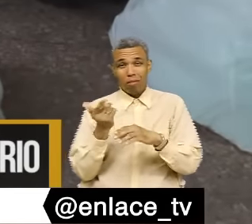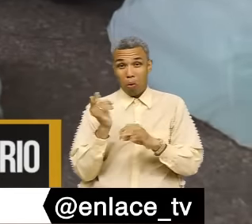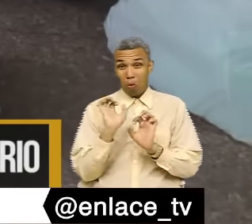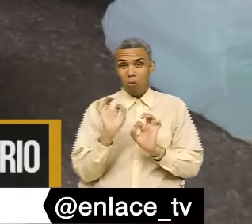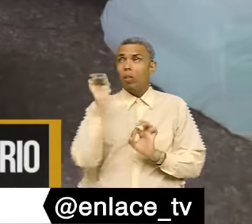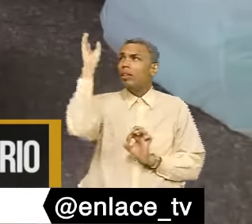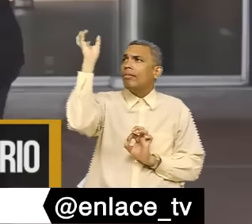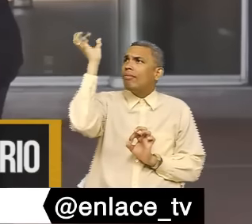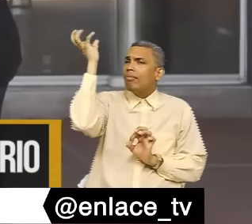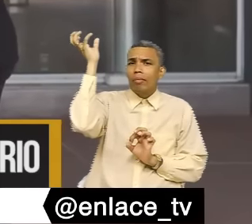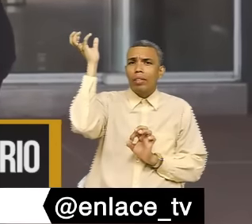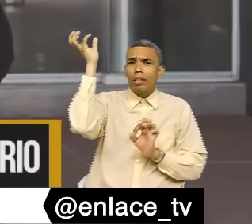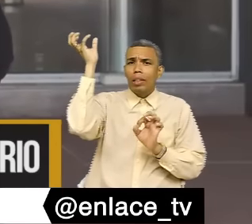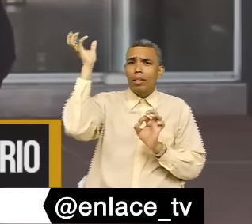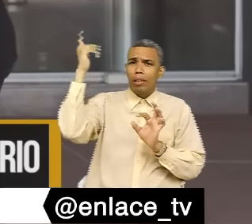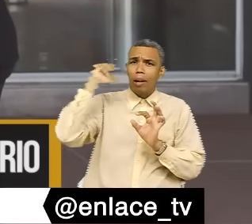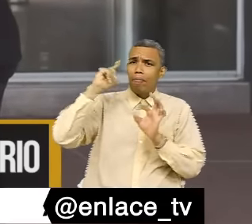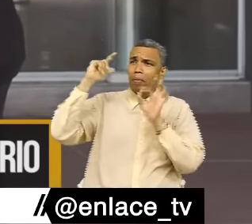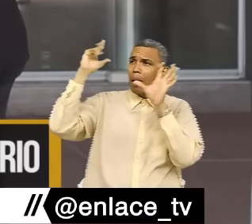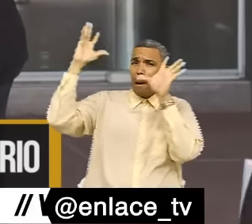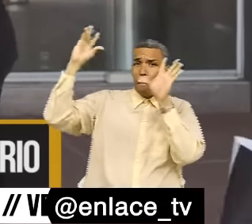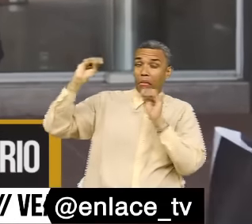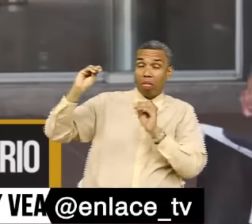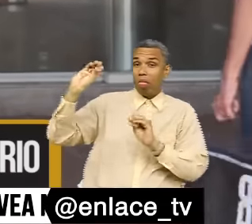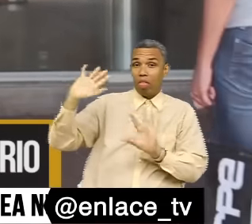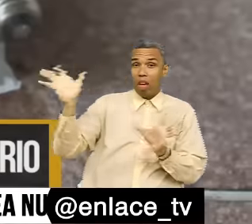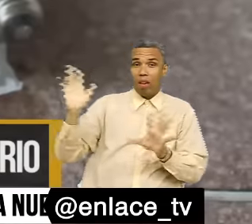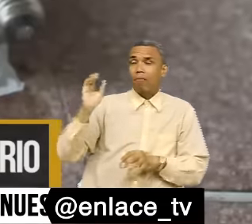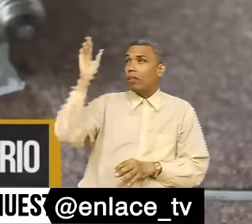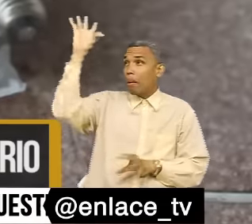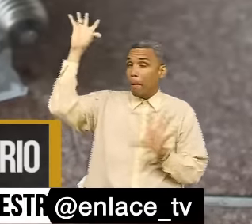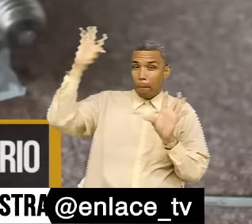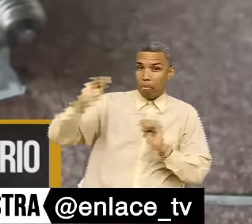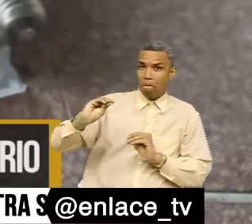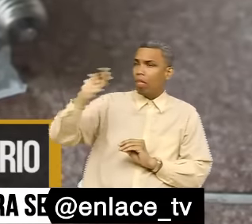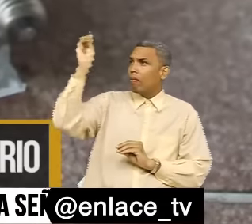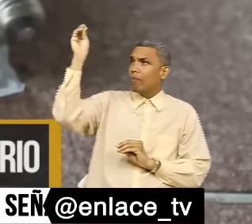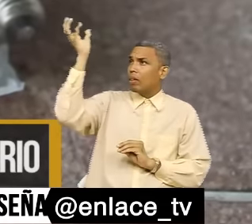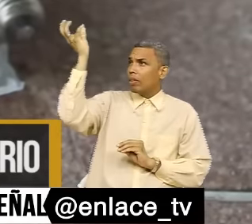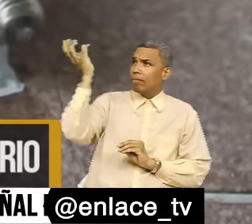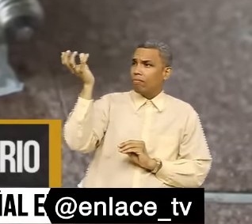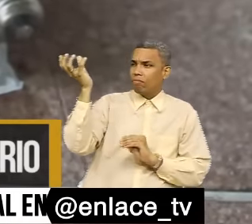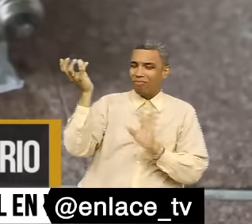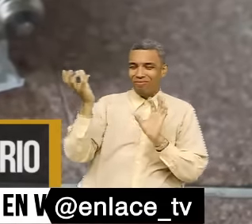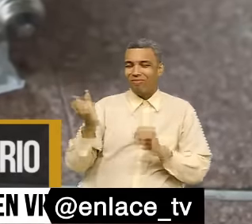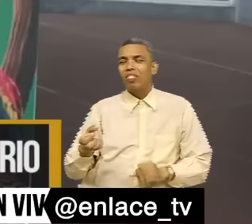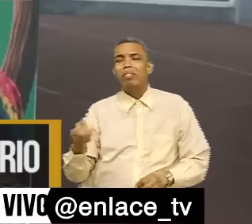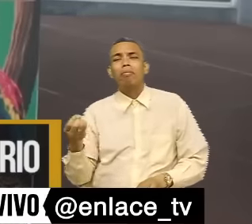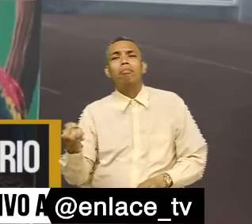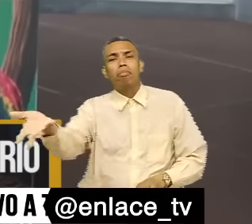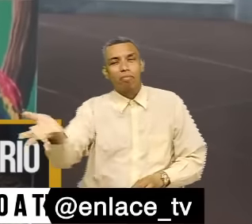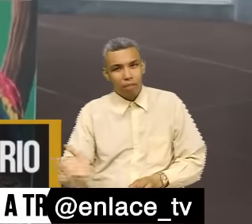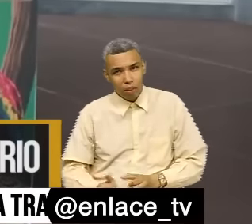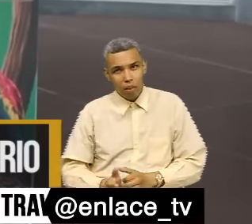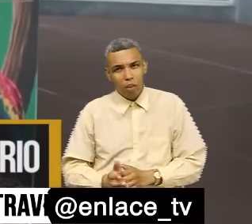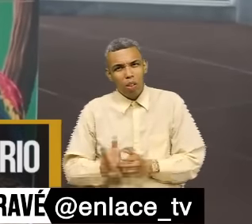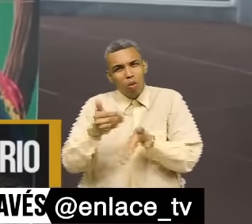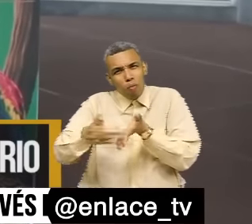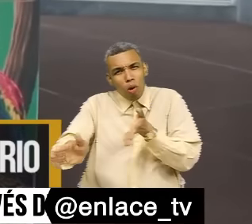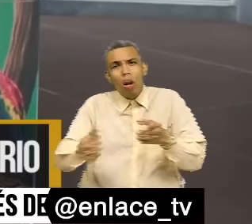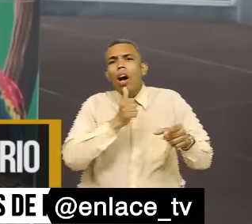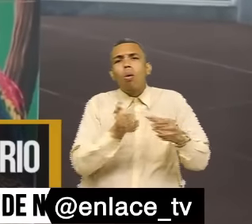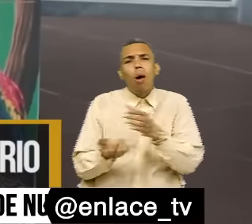post-consumo no los arrojen a esos cuerpos de agua que son importantes para preservar la fauna y la flora y que son el colchón de protección en las